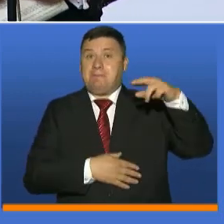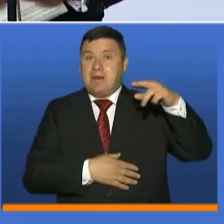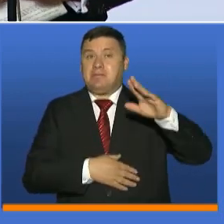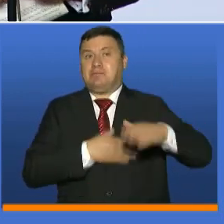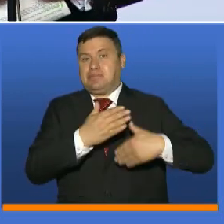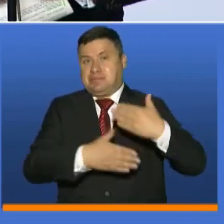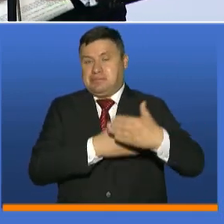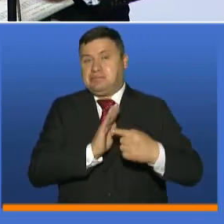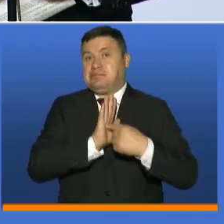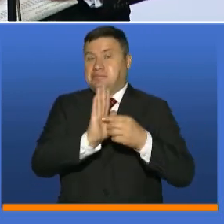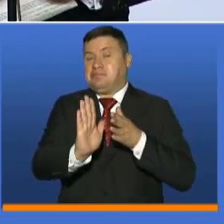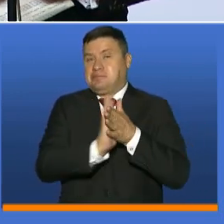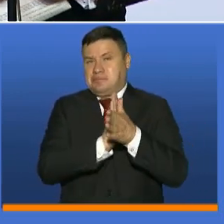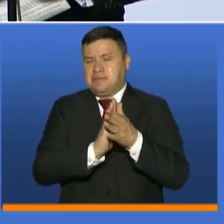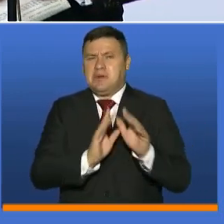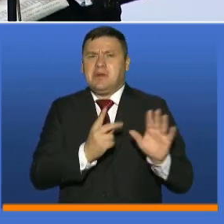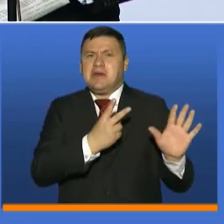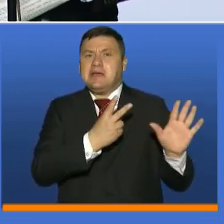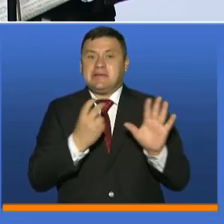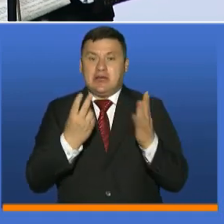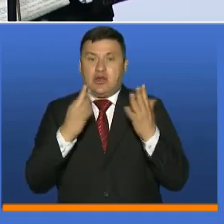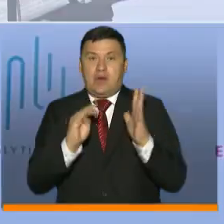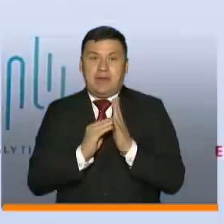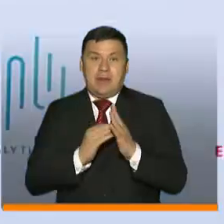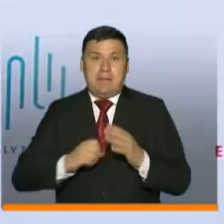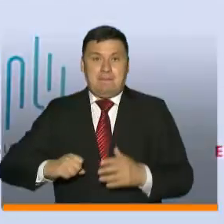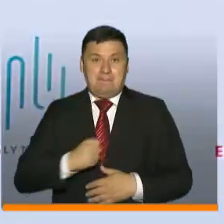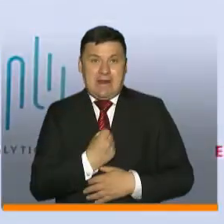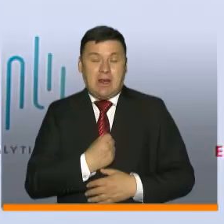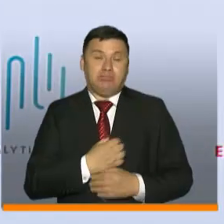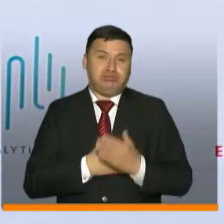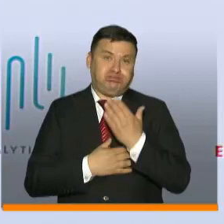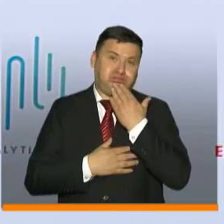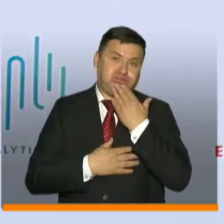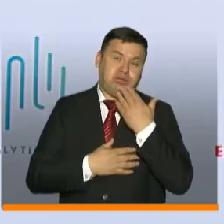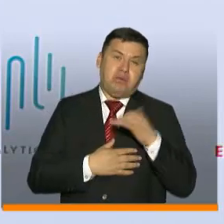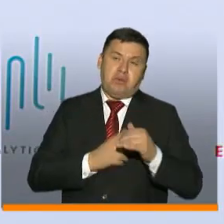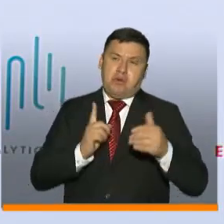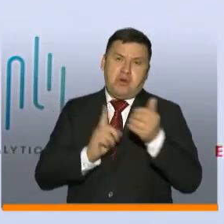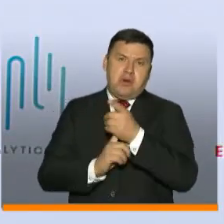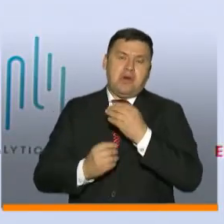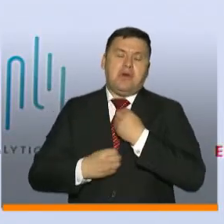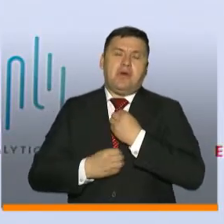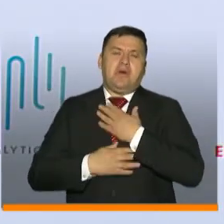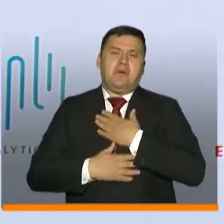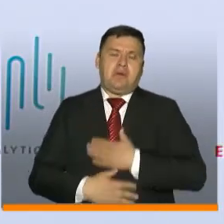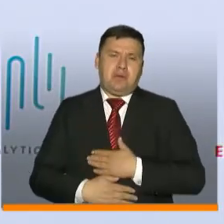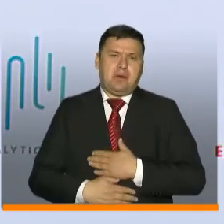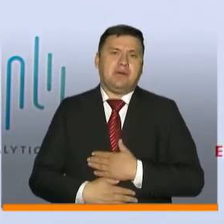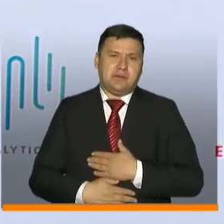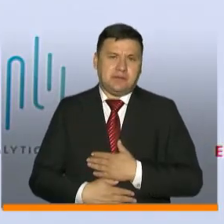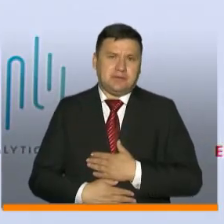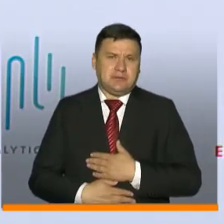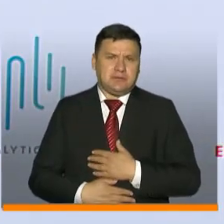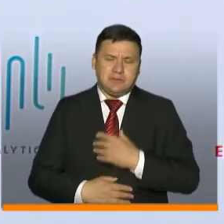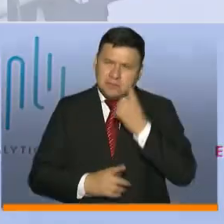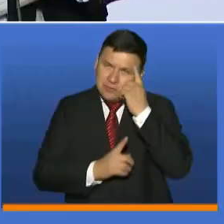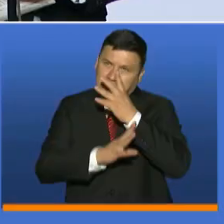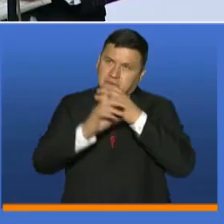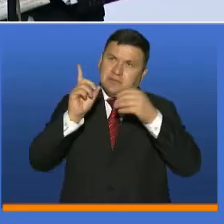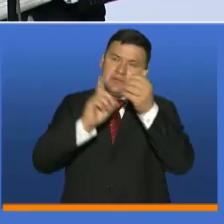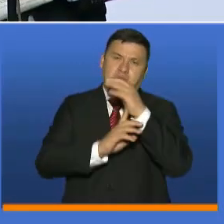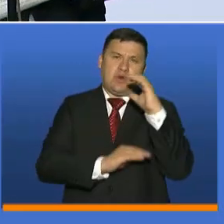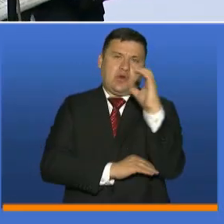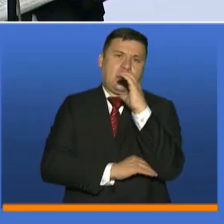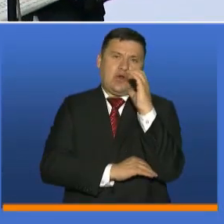otro avance, ya hablar de 790,000 mercados, creo que para todos nosotros es una tranquilidad, sobre todo una esperanza de ver que